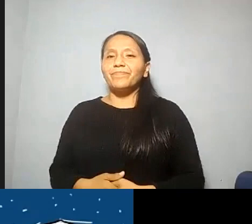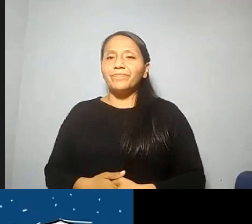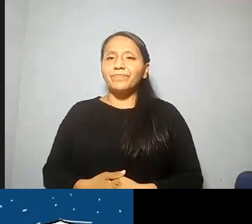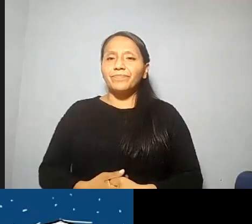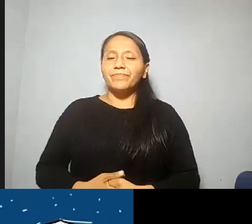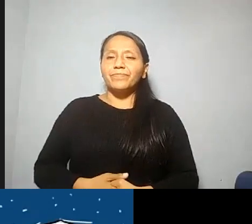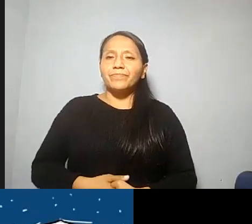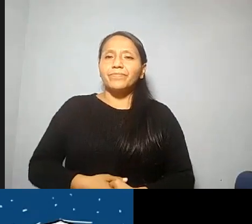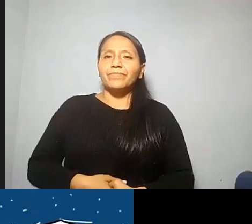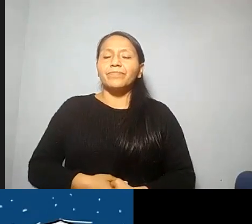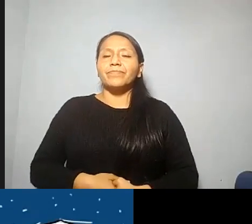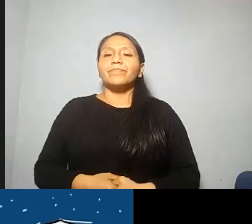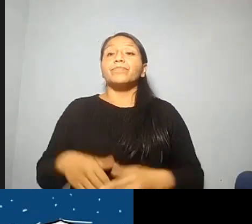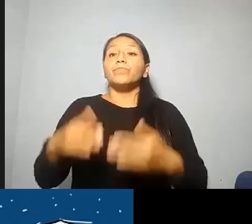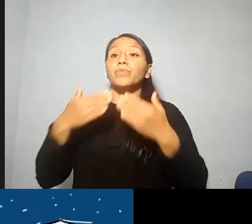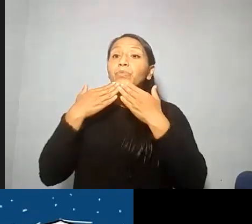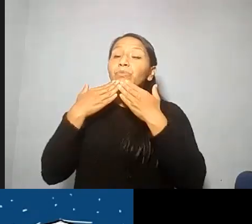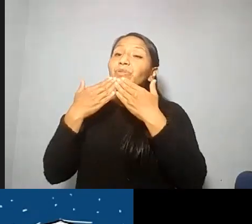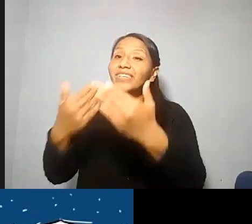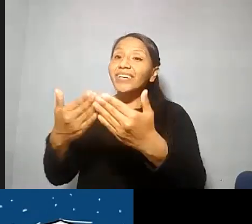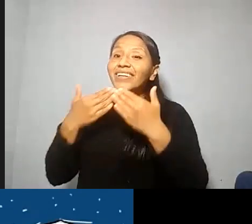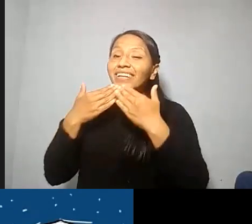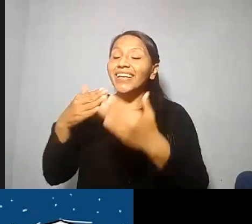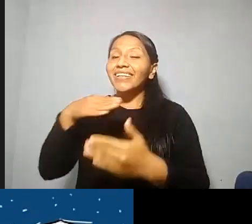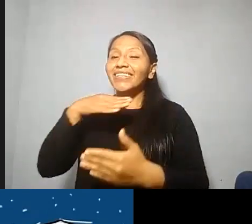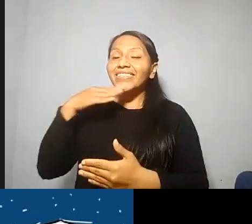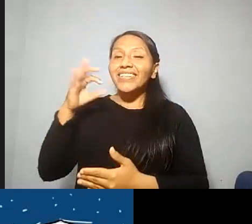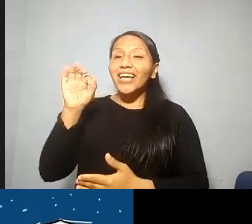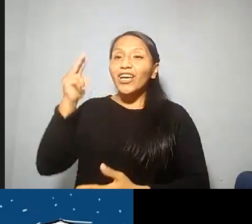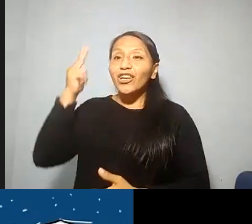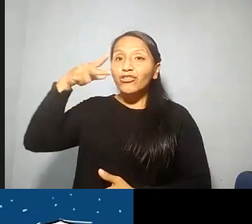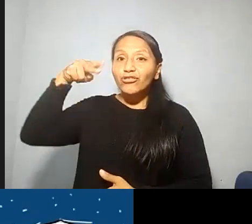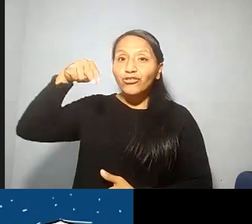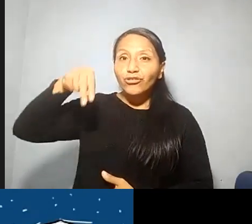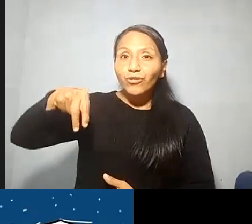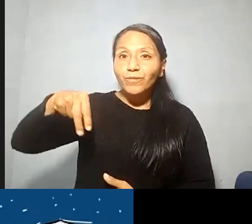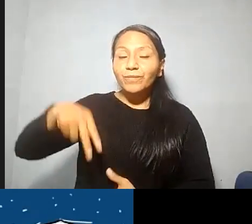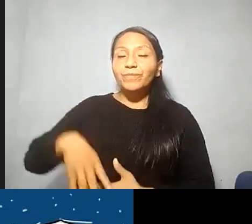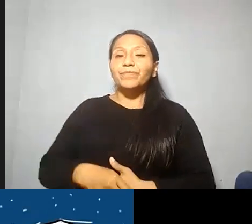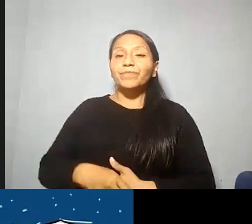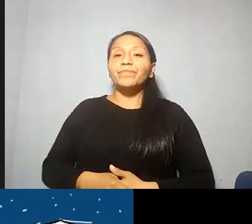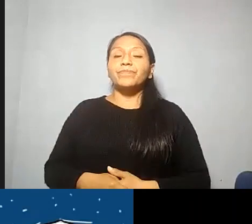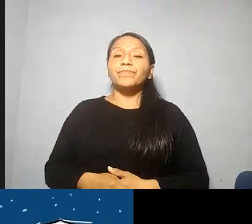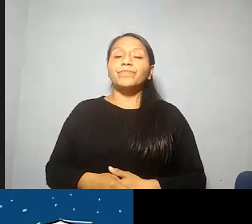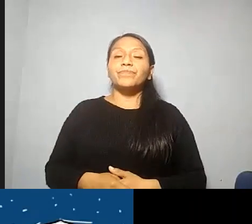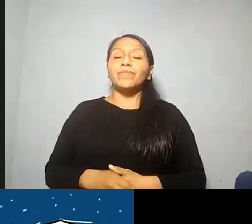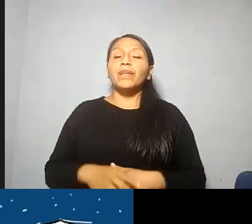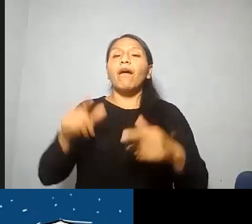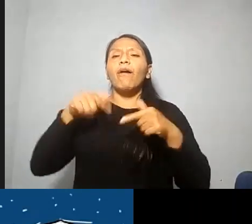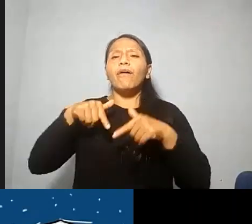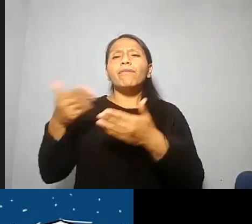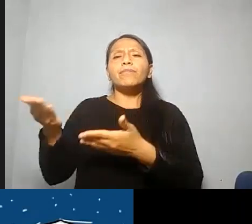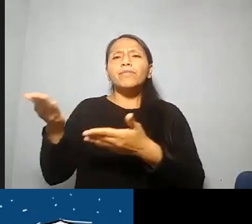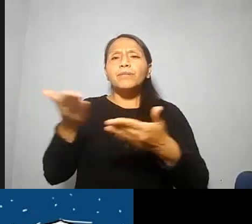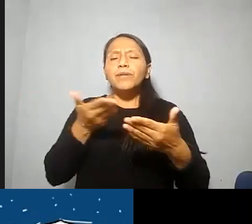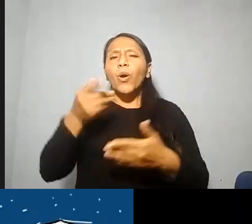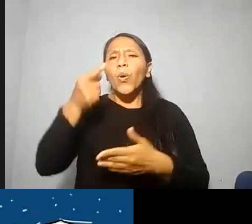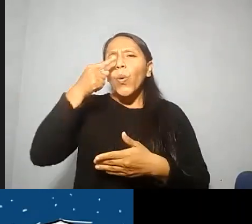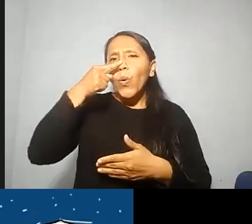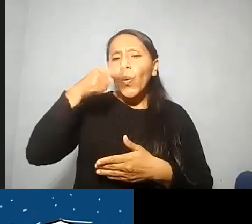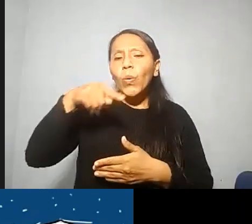Muchas gracias, estimado John. Bueno, ahora vamos a presentar a nuestro último